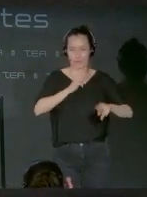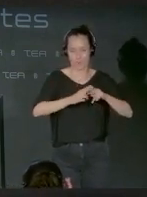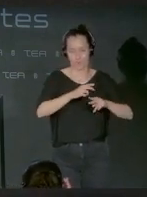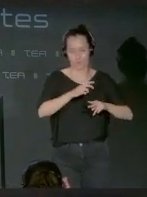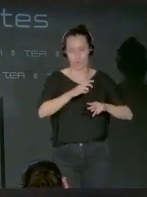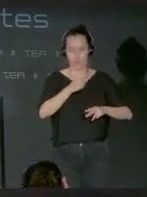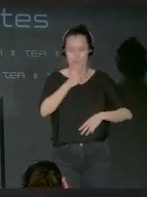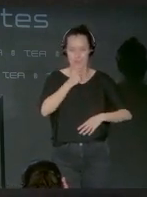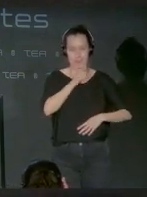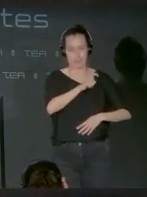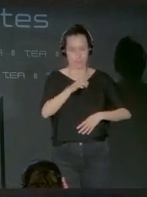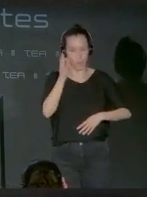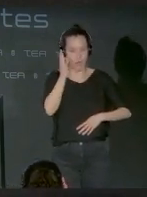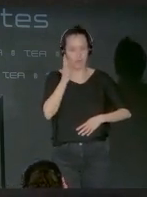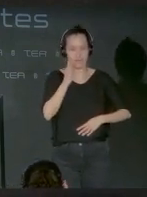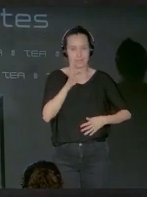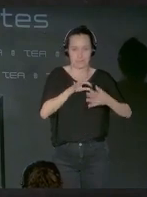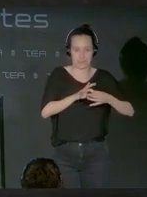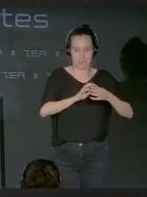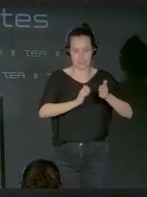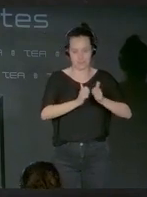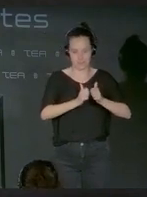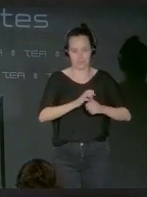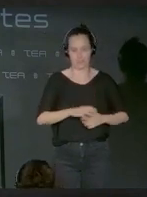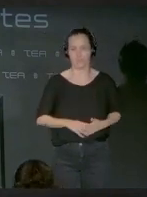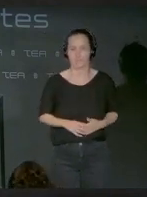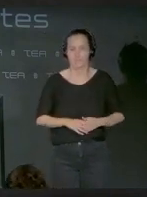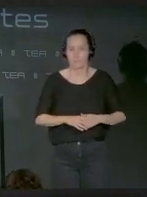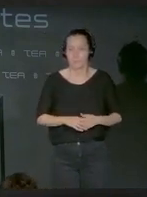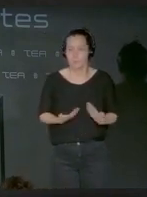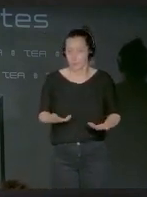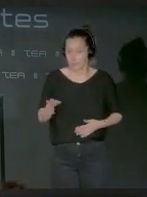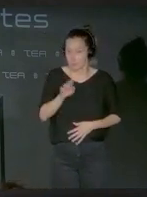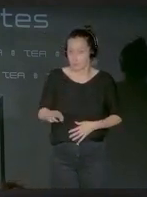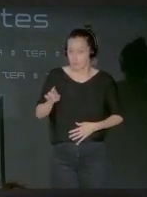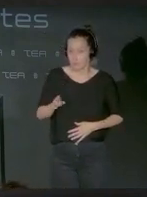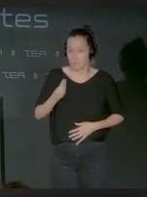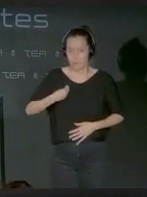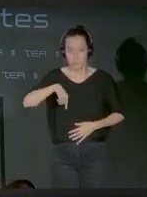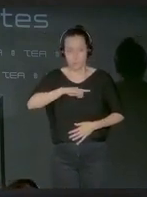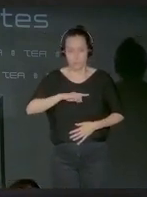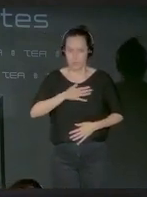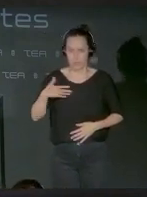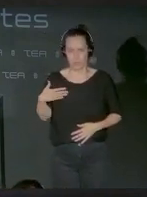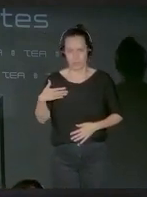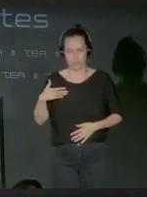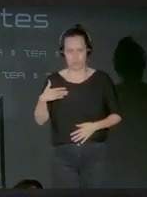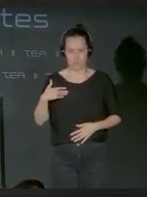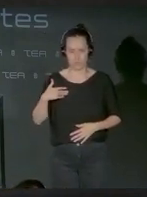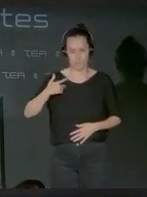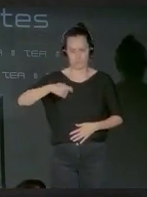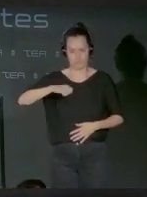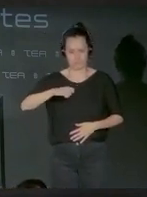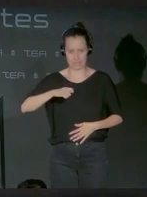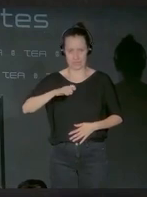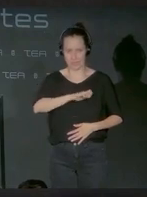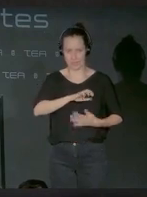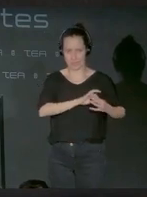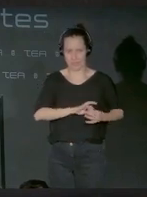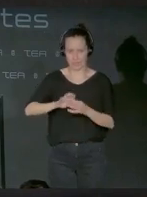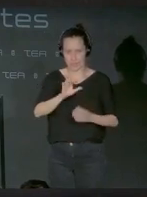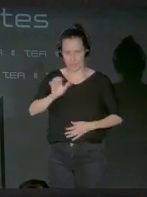decía al principio de mi intervención que el sector del videojuego ocupa un lugar de privilegio dentro de la presidencia española de la Unión Europea es un motivo de gran orgullo para todos los que